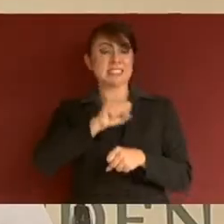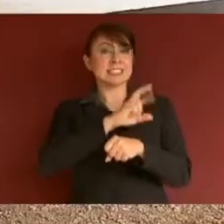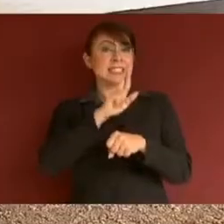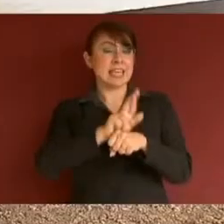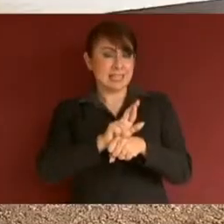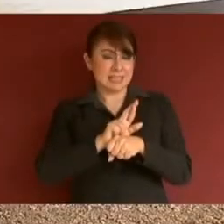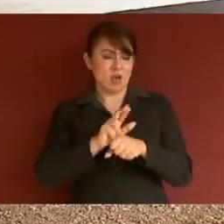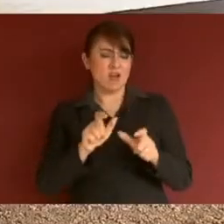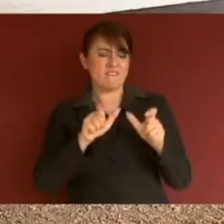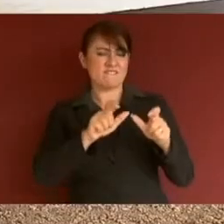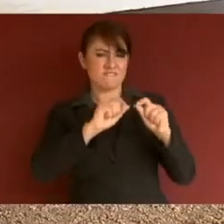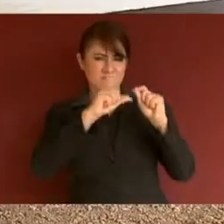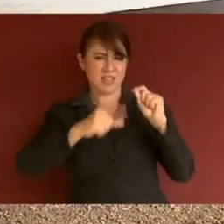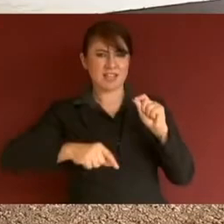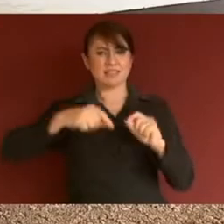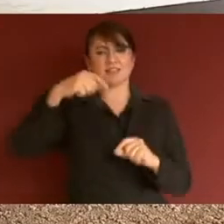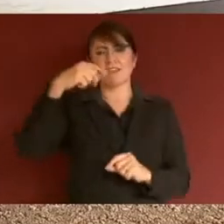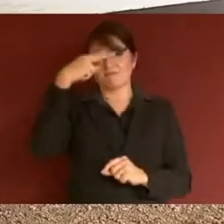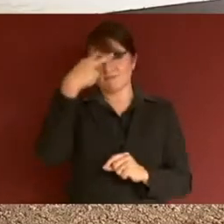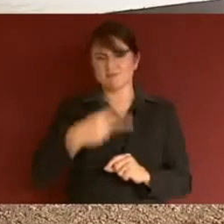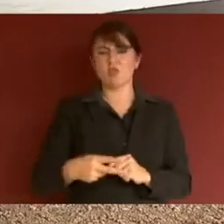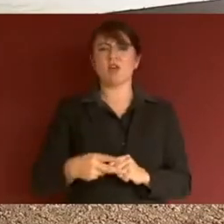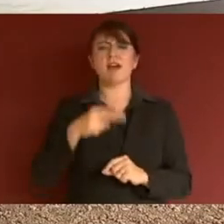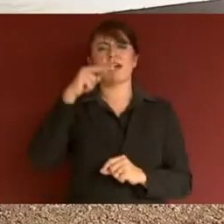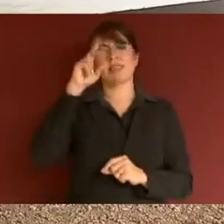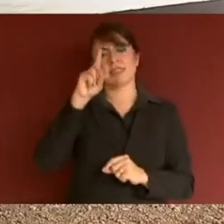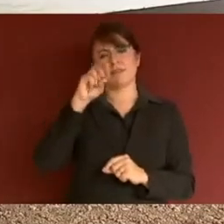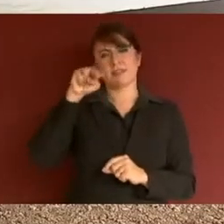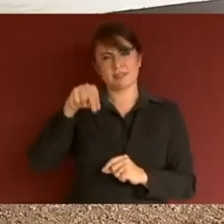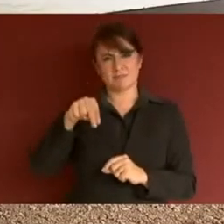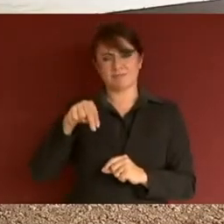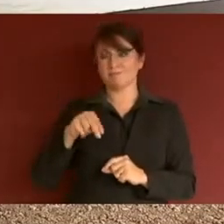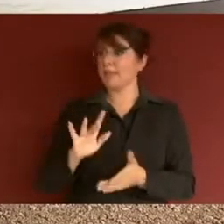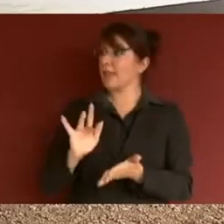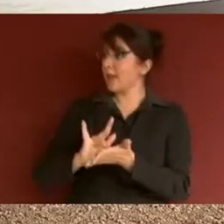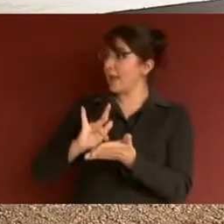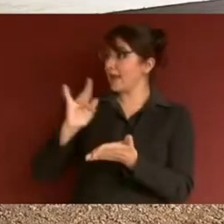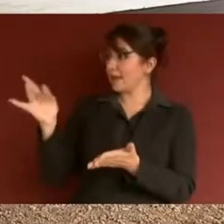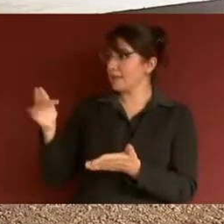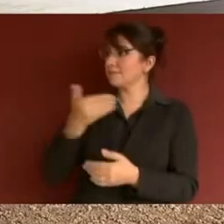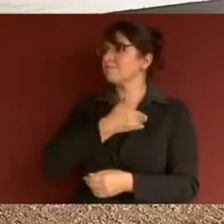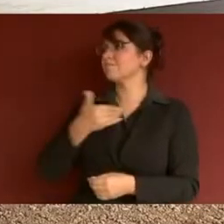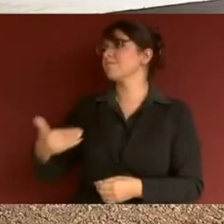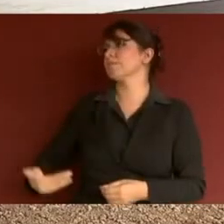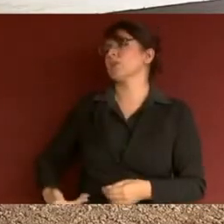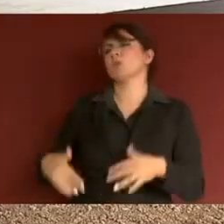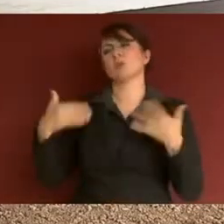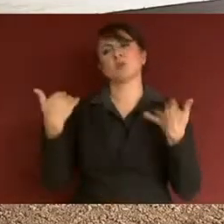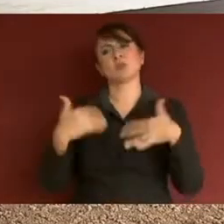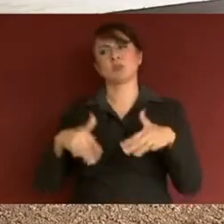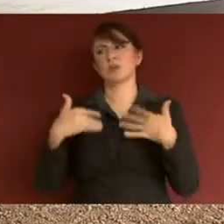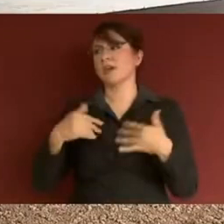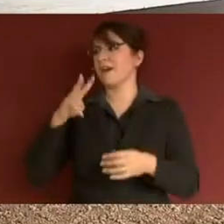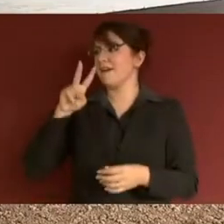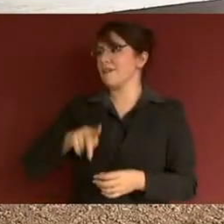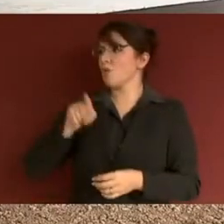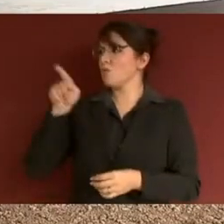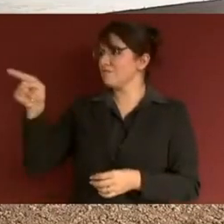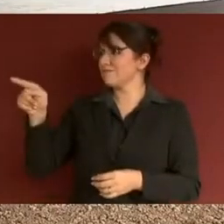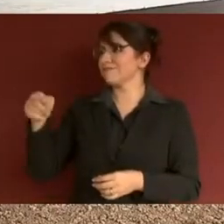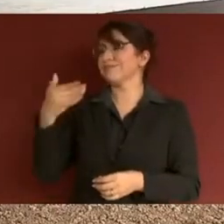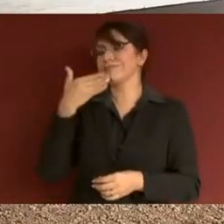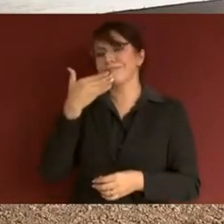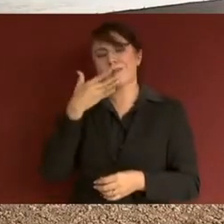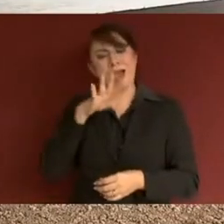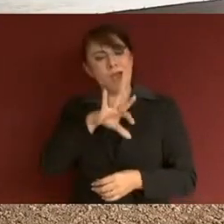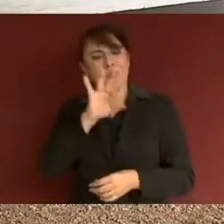Y aquí aprovecho, señor presidente, para agradecerle por su atinada decisión en que esta obra, que